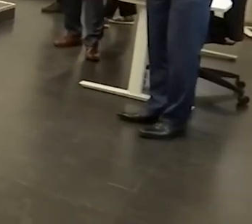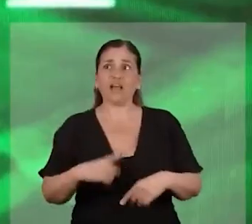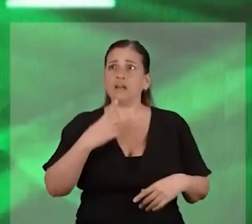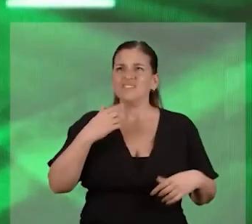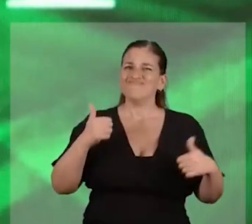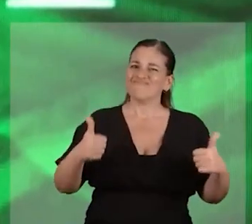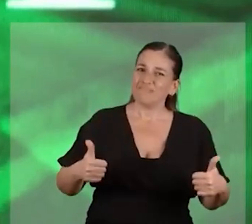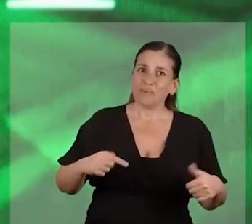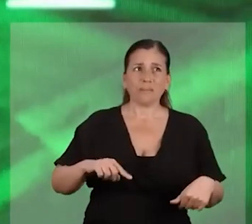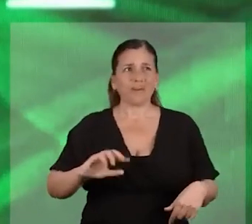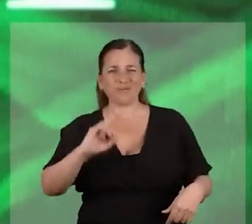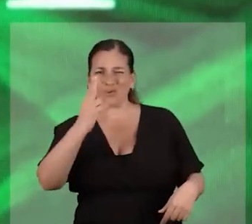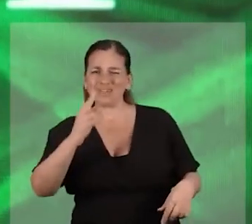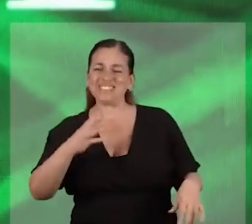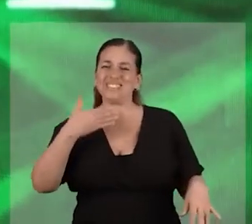apropiada para nuestro país.